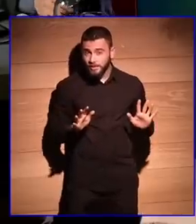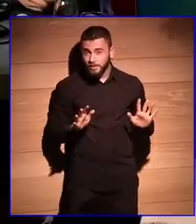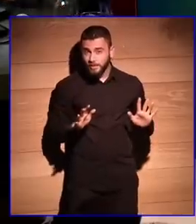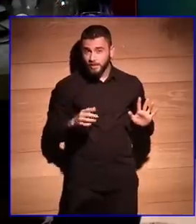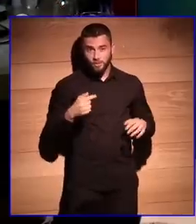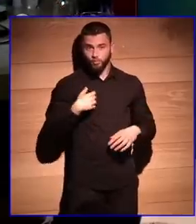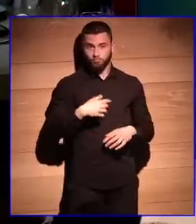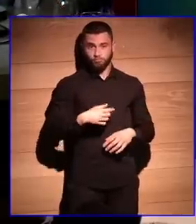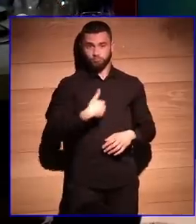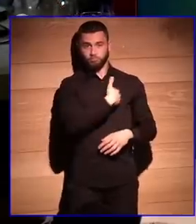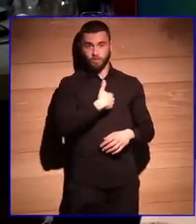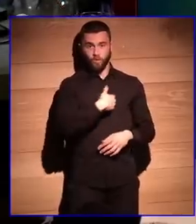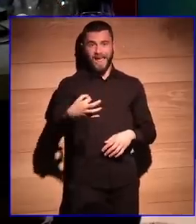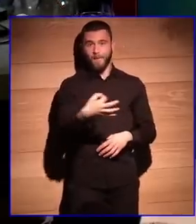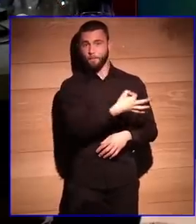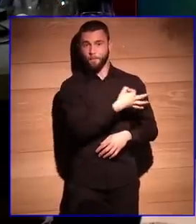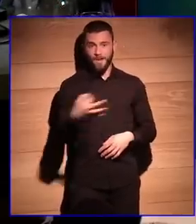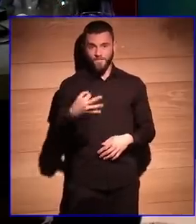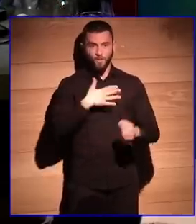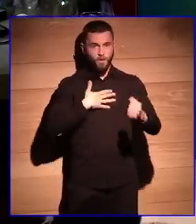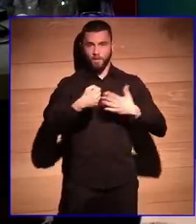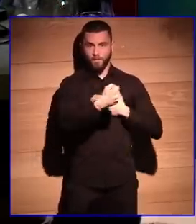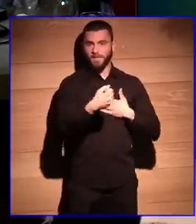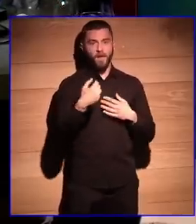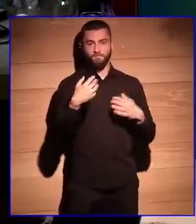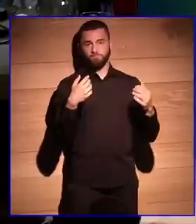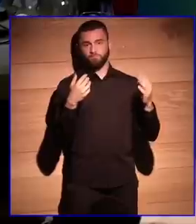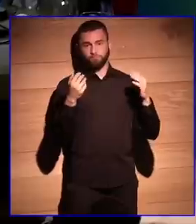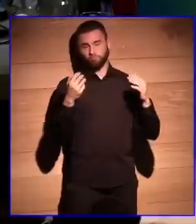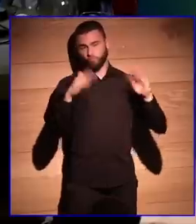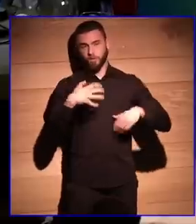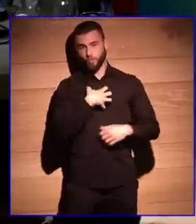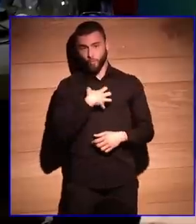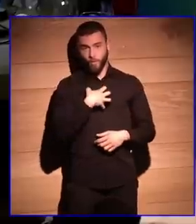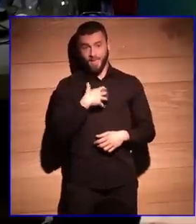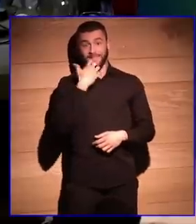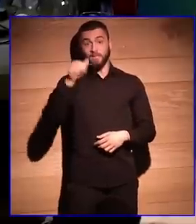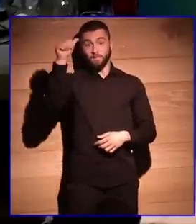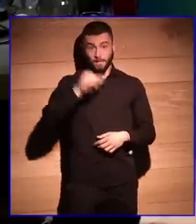prácticamente perfecto, pero no tiene empatía. No puedes empatizar con Yago, salvo que hagas la peli de Yago.